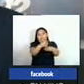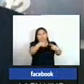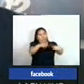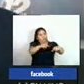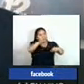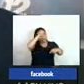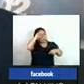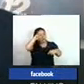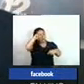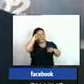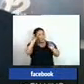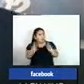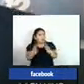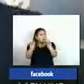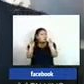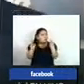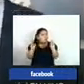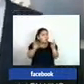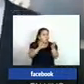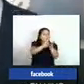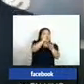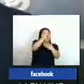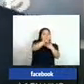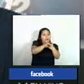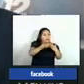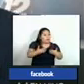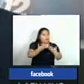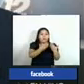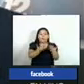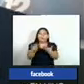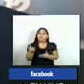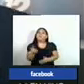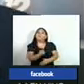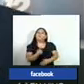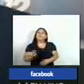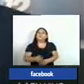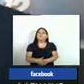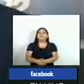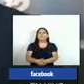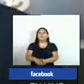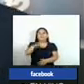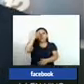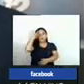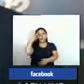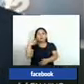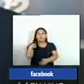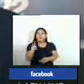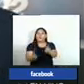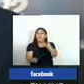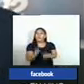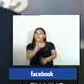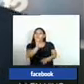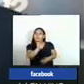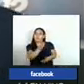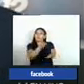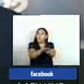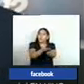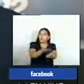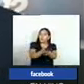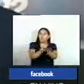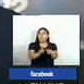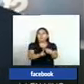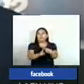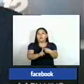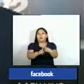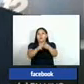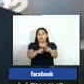trabajar en función de crear proyectos en beneficio de todos los salvadoreños ¿cuáles son esas propuestas como por ejemplo que las